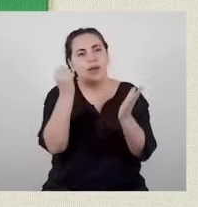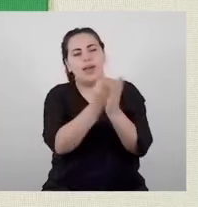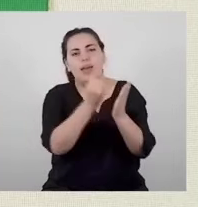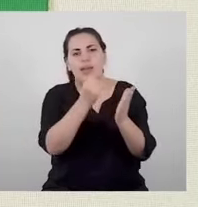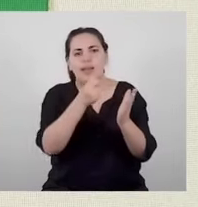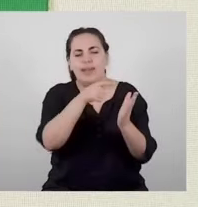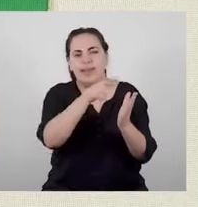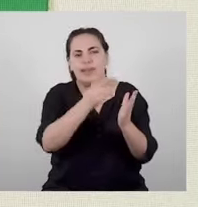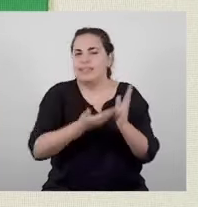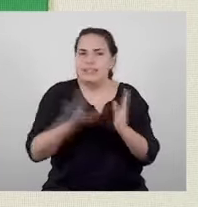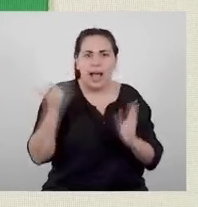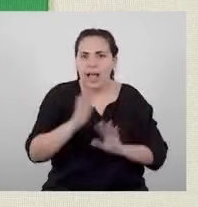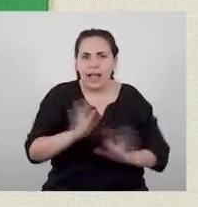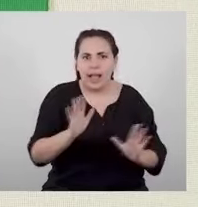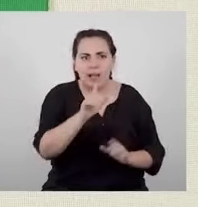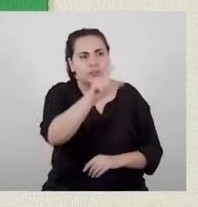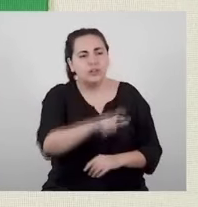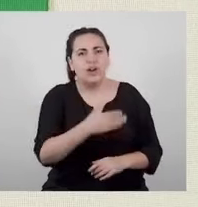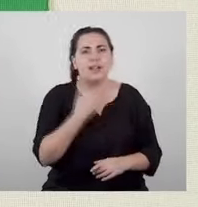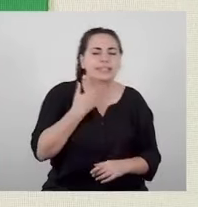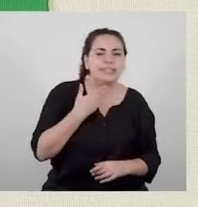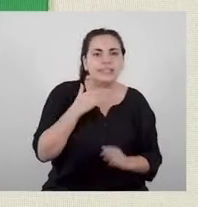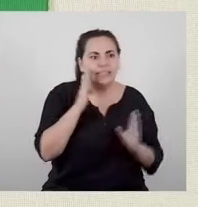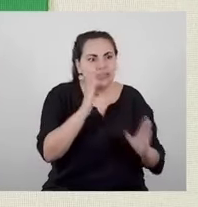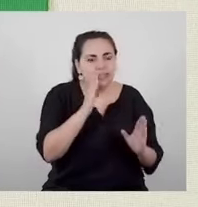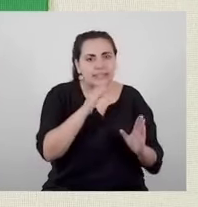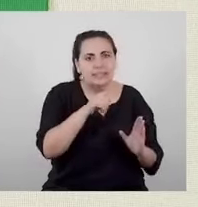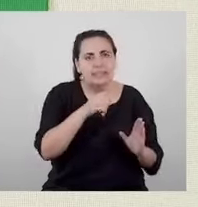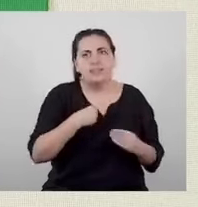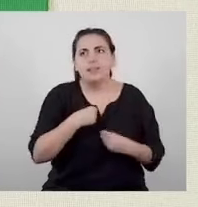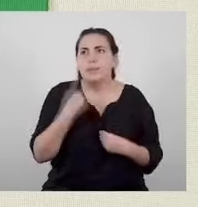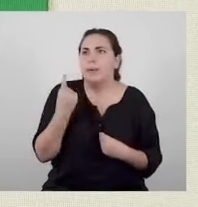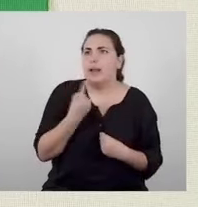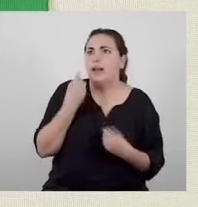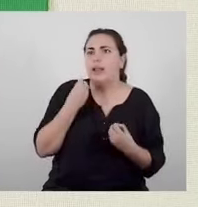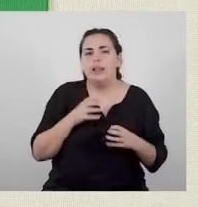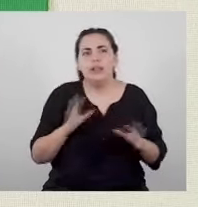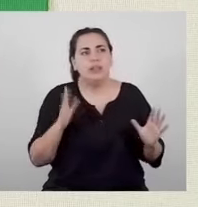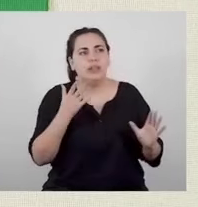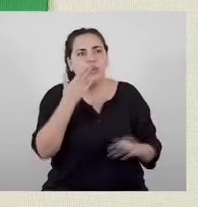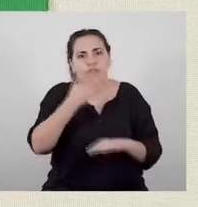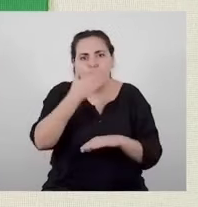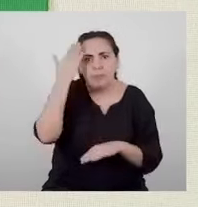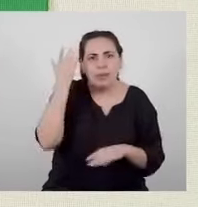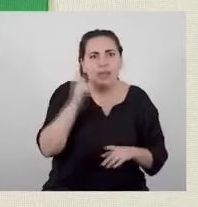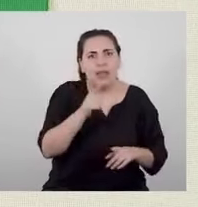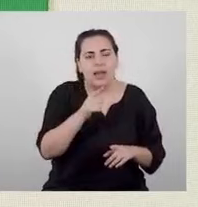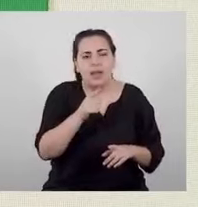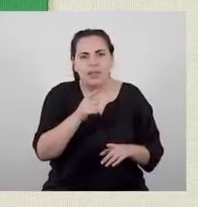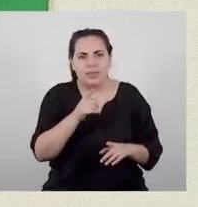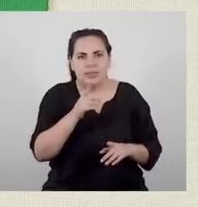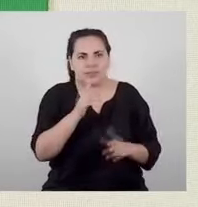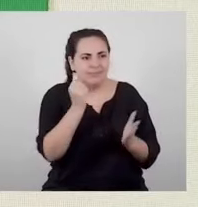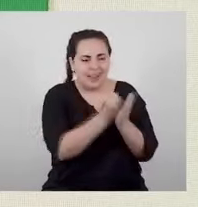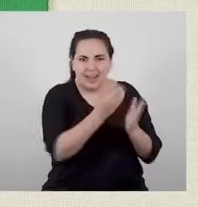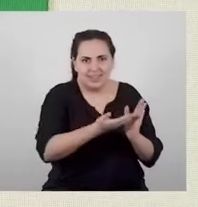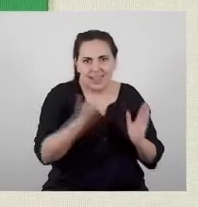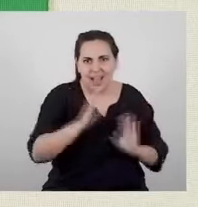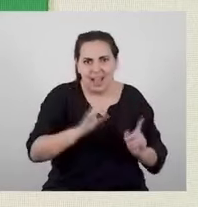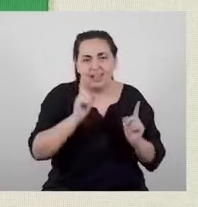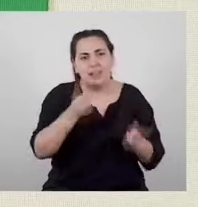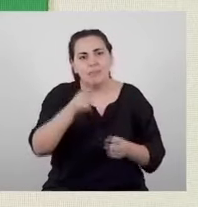consumiendo aquel que se siente perdido con sus enfermedades y en el caso de víctimas también es decir juntate con gente